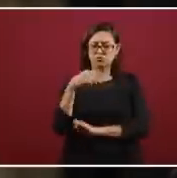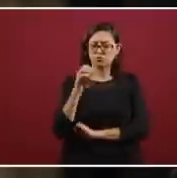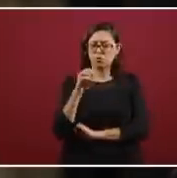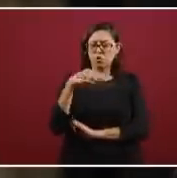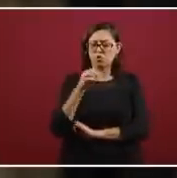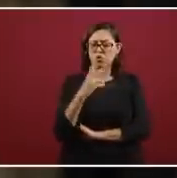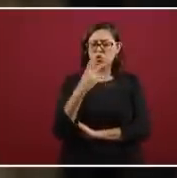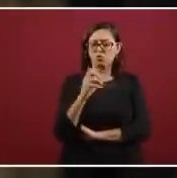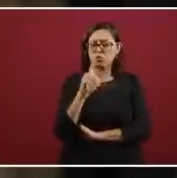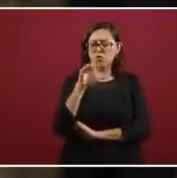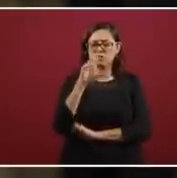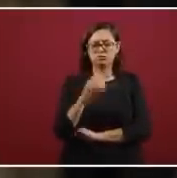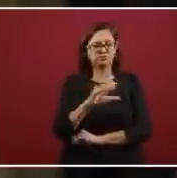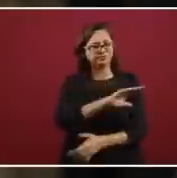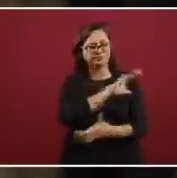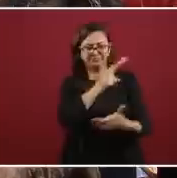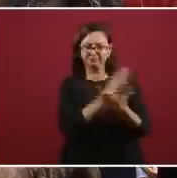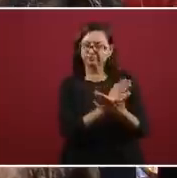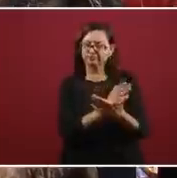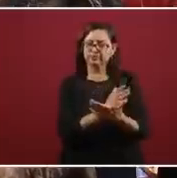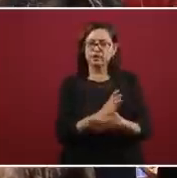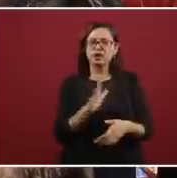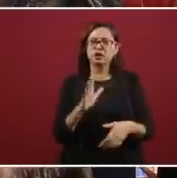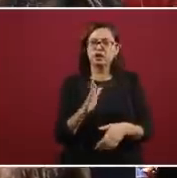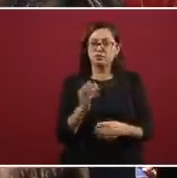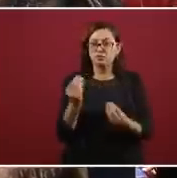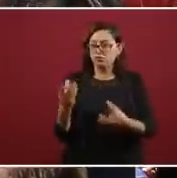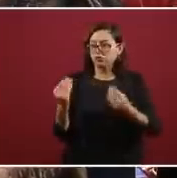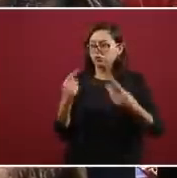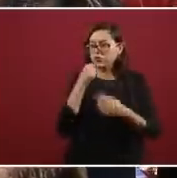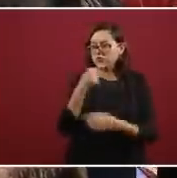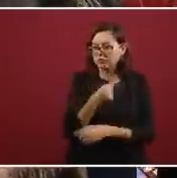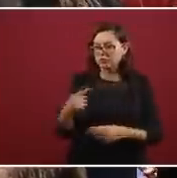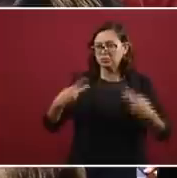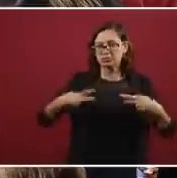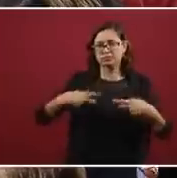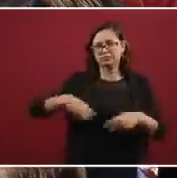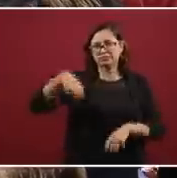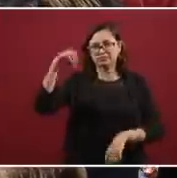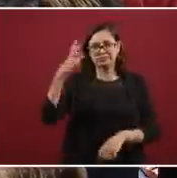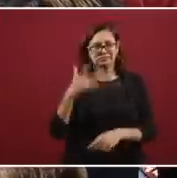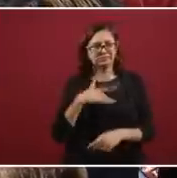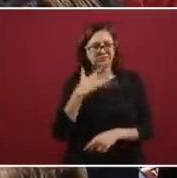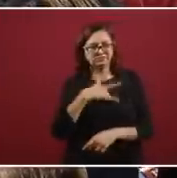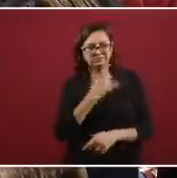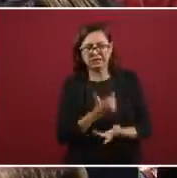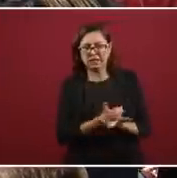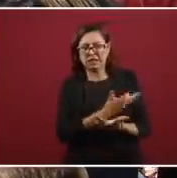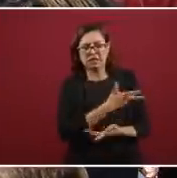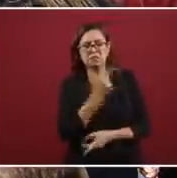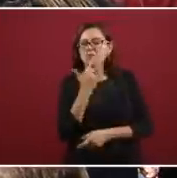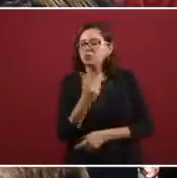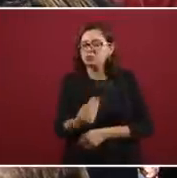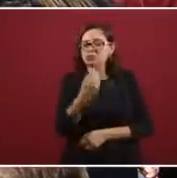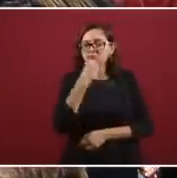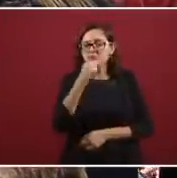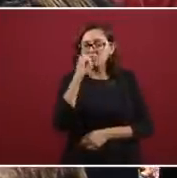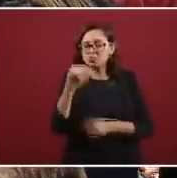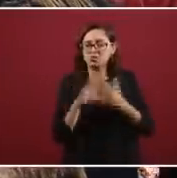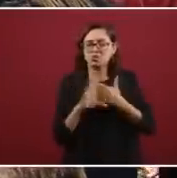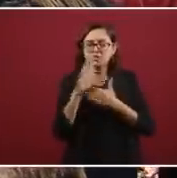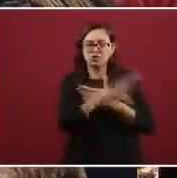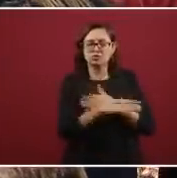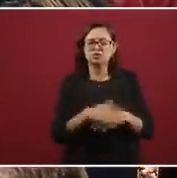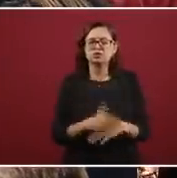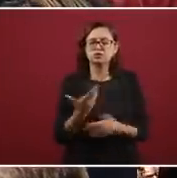de consumir este proteína animal por los altos precios. Tuve la entrevista con el subsecretario en aquel entonces, muy gentilmente